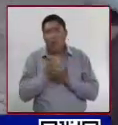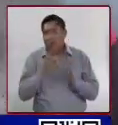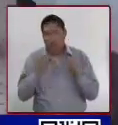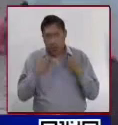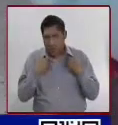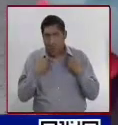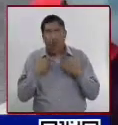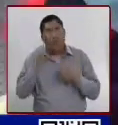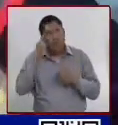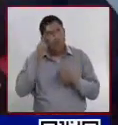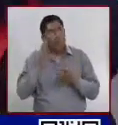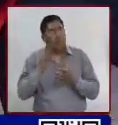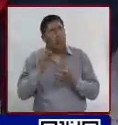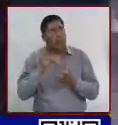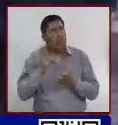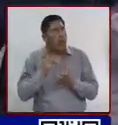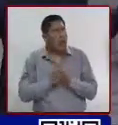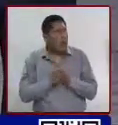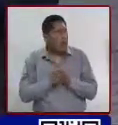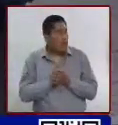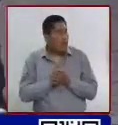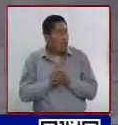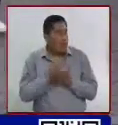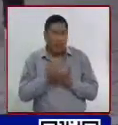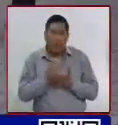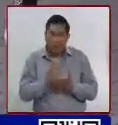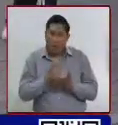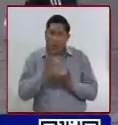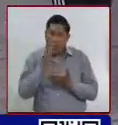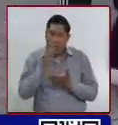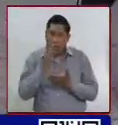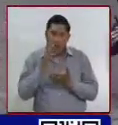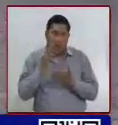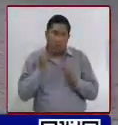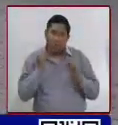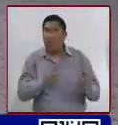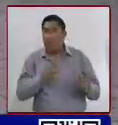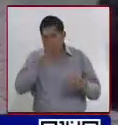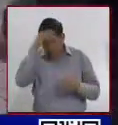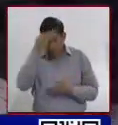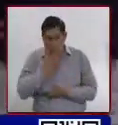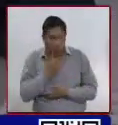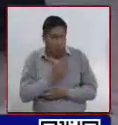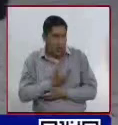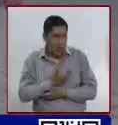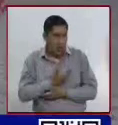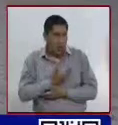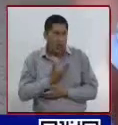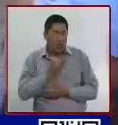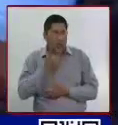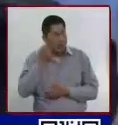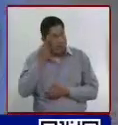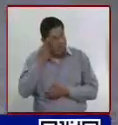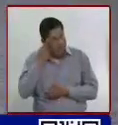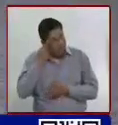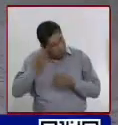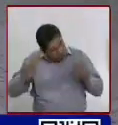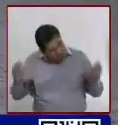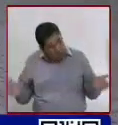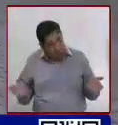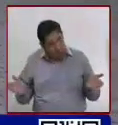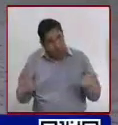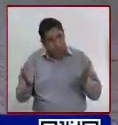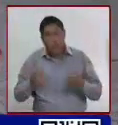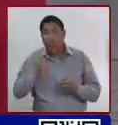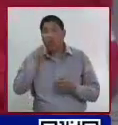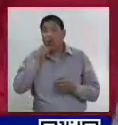hijos. Y yo no creo que sea una ayuda para que las mamás no puedan abandonar a sus hijos. Creo que es un incentivo para